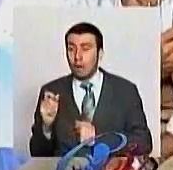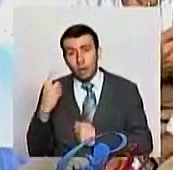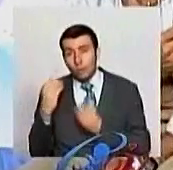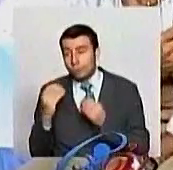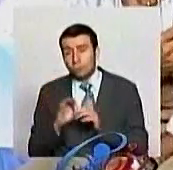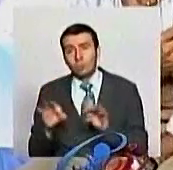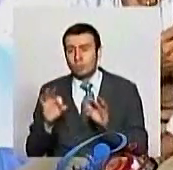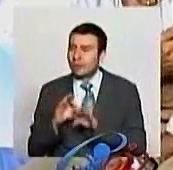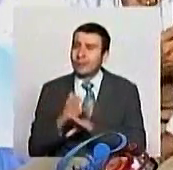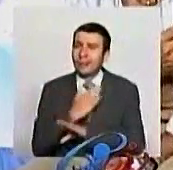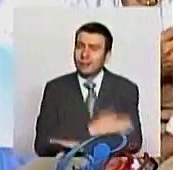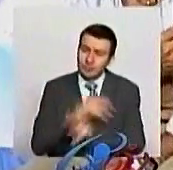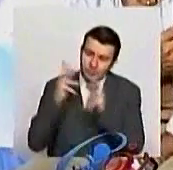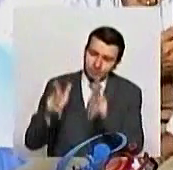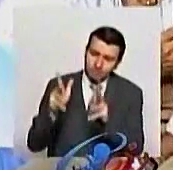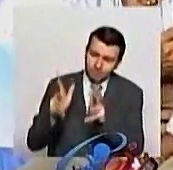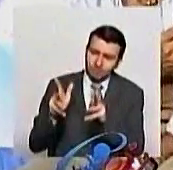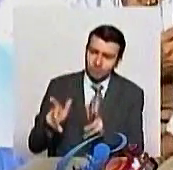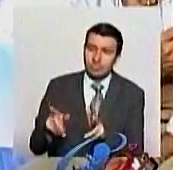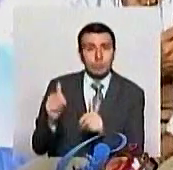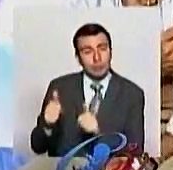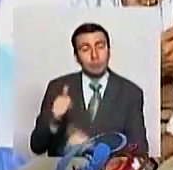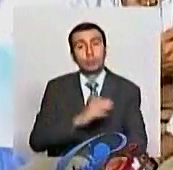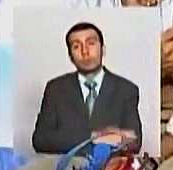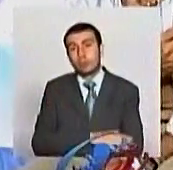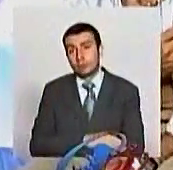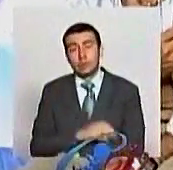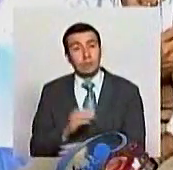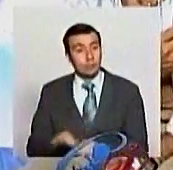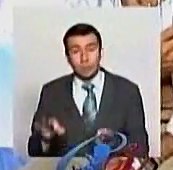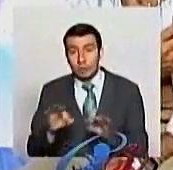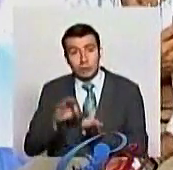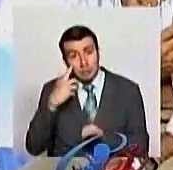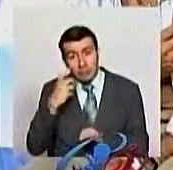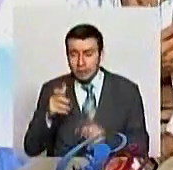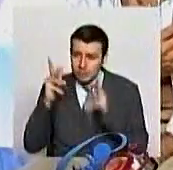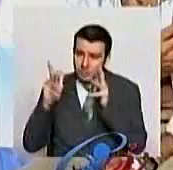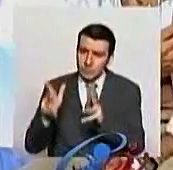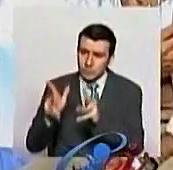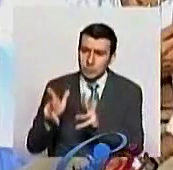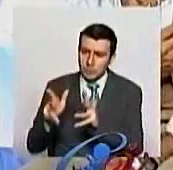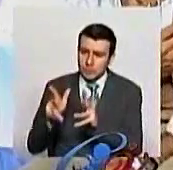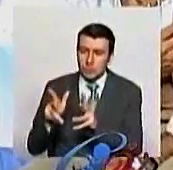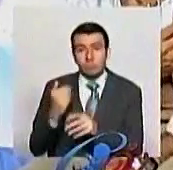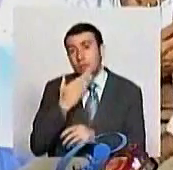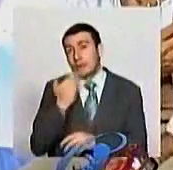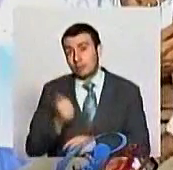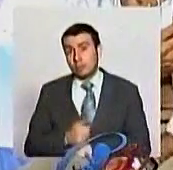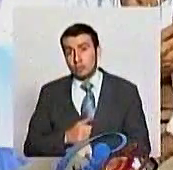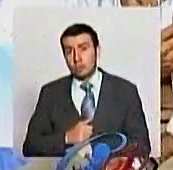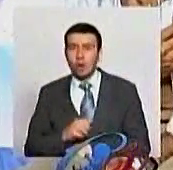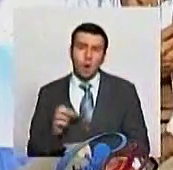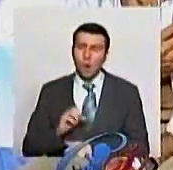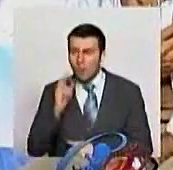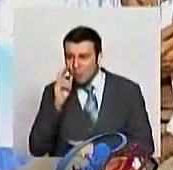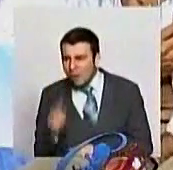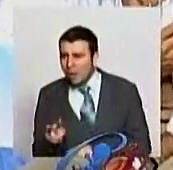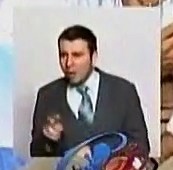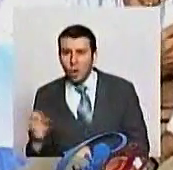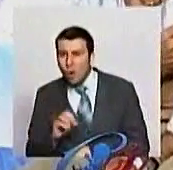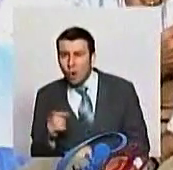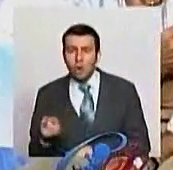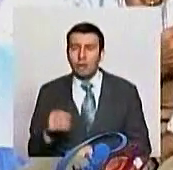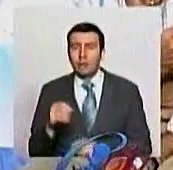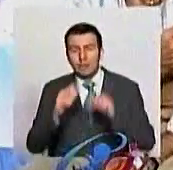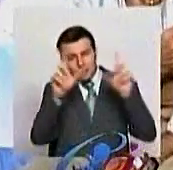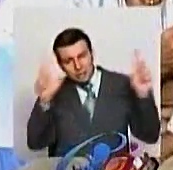al paciente. Yo pienso que es más importante educar al paciente que tratarlo o que verlo o que hacerle exámenes. A veces